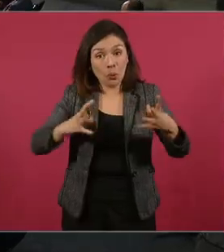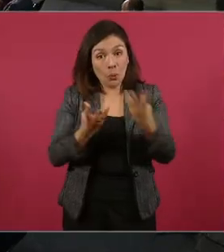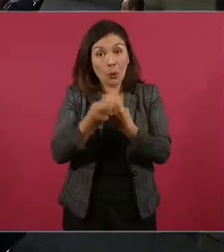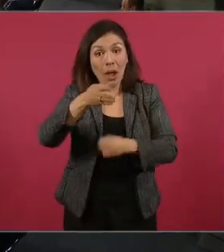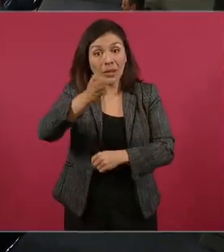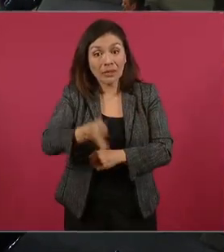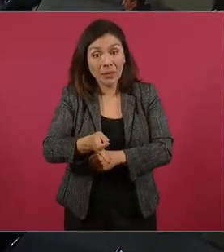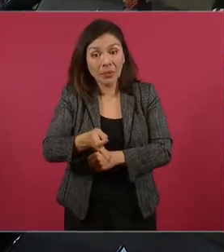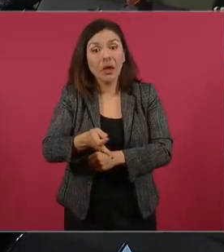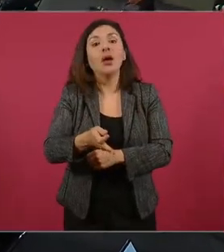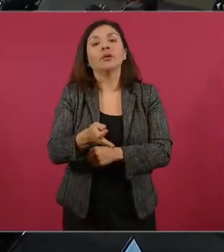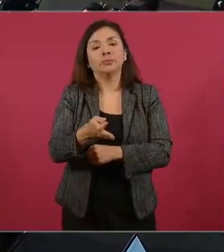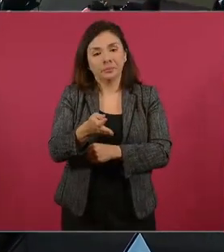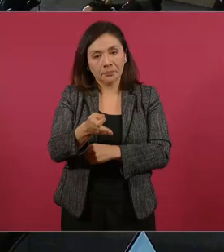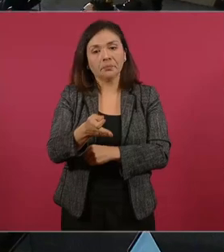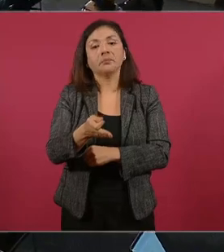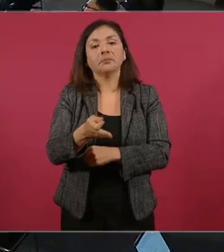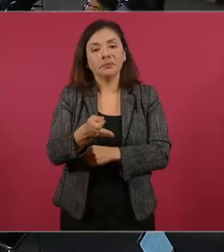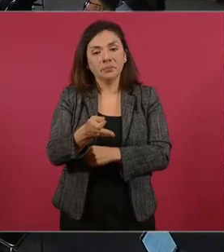va a estar